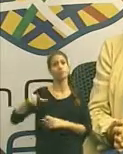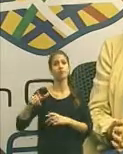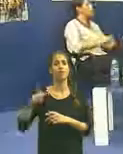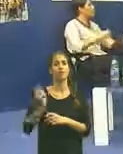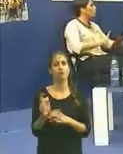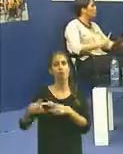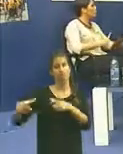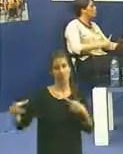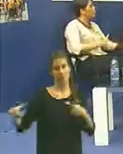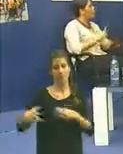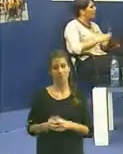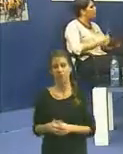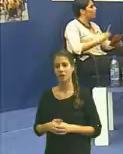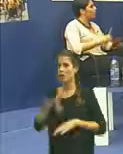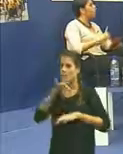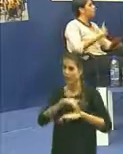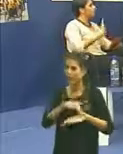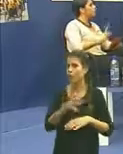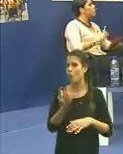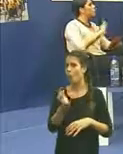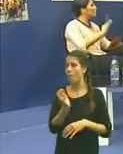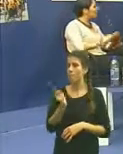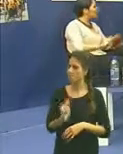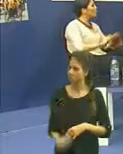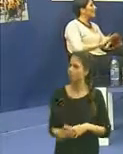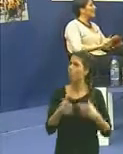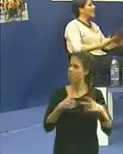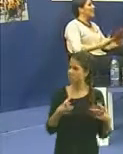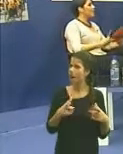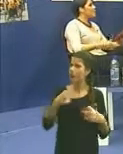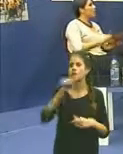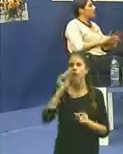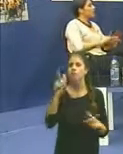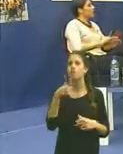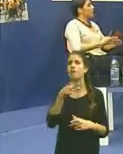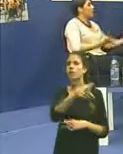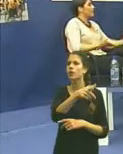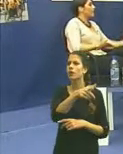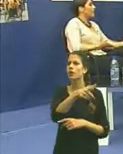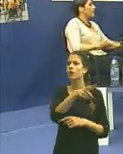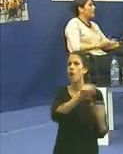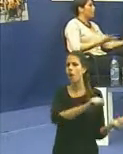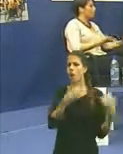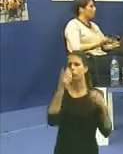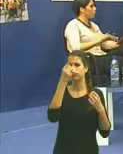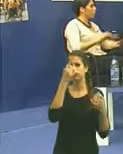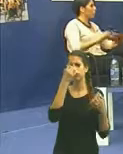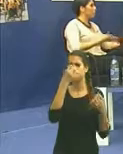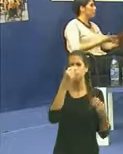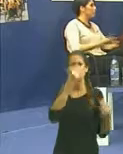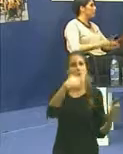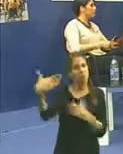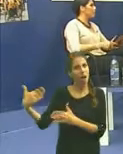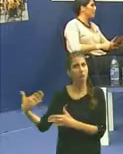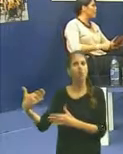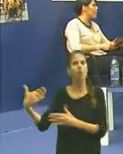los profesionales, ¿no? Los médicos y demás, también son conscientes de, y los derivan, porque a veces quizá hay gente que desconoce, ¿no? Que